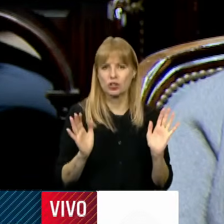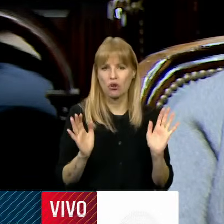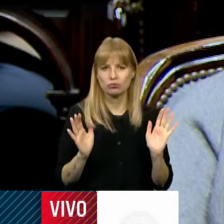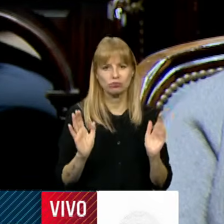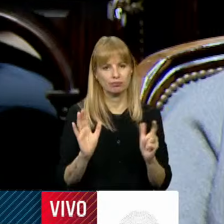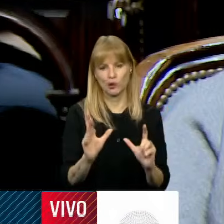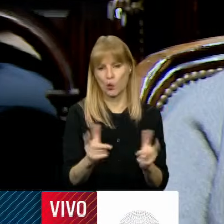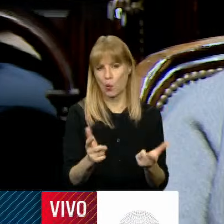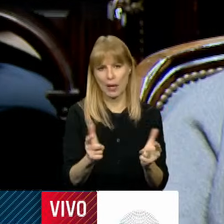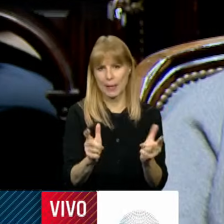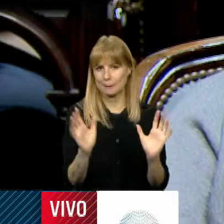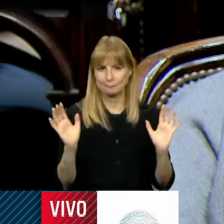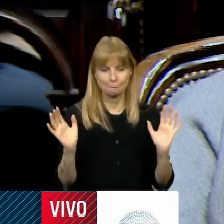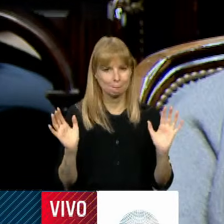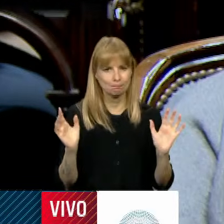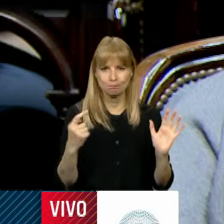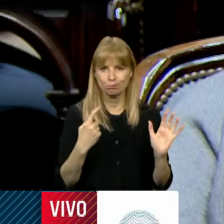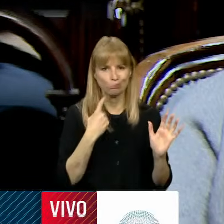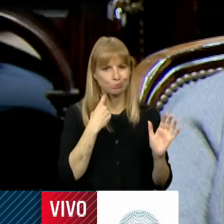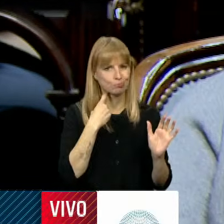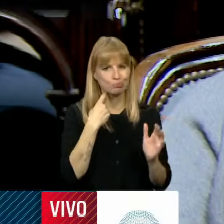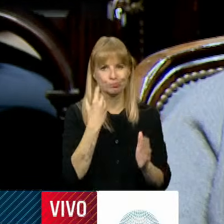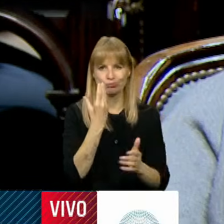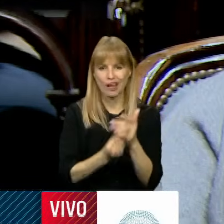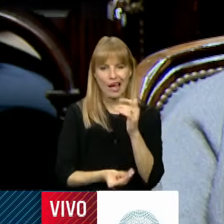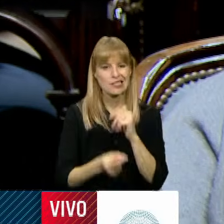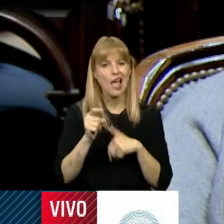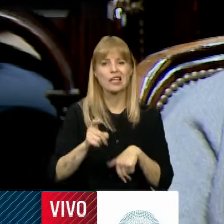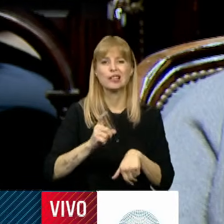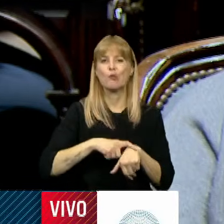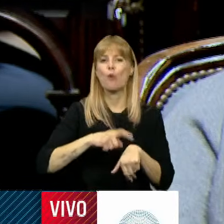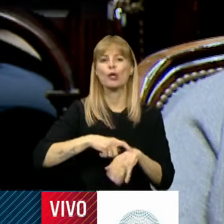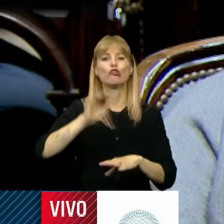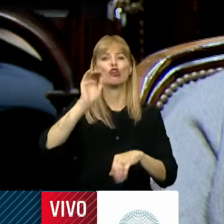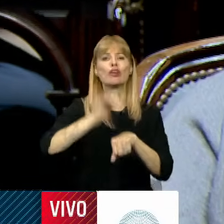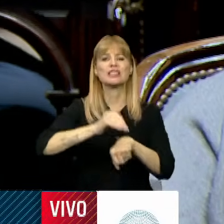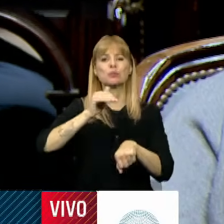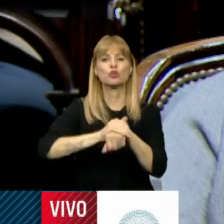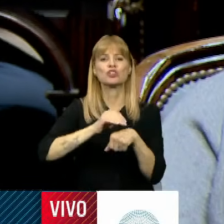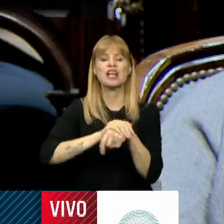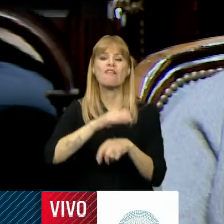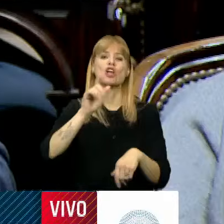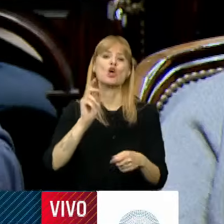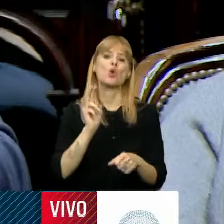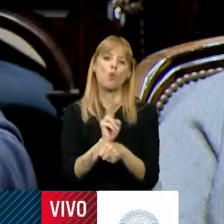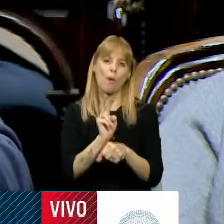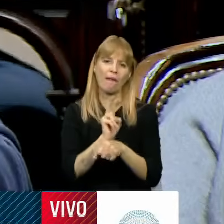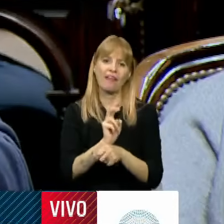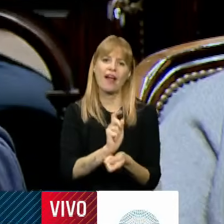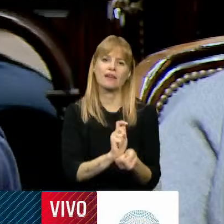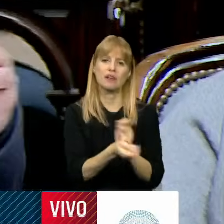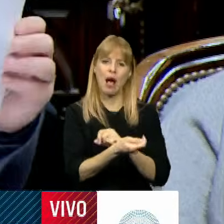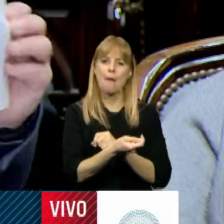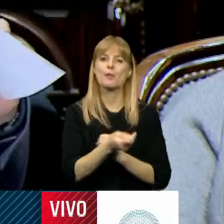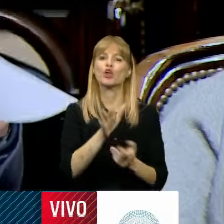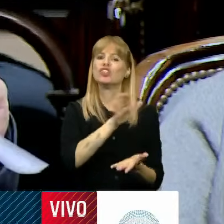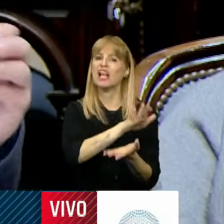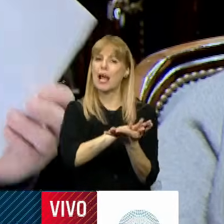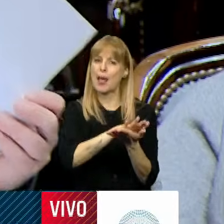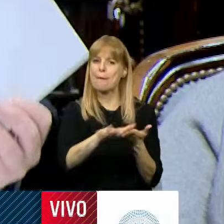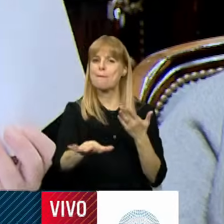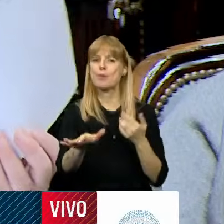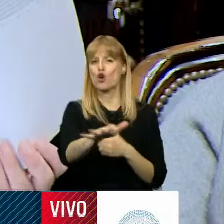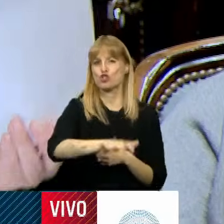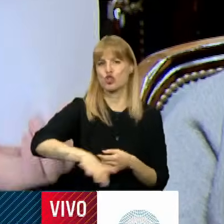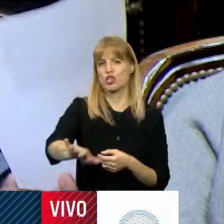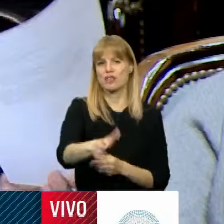posible. A esta altura, la actitud más responsable es cuidar el cambio, actuando con la transparencia que la sociedad exige.